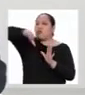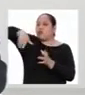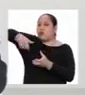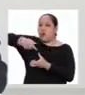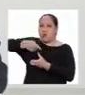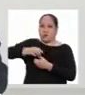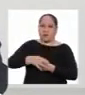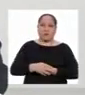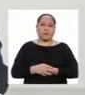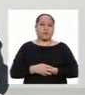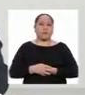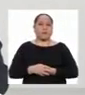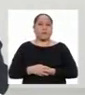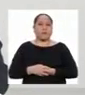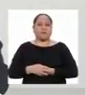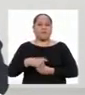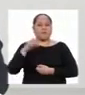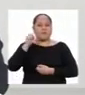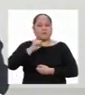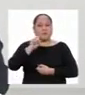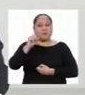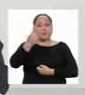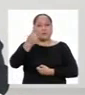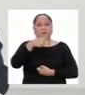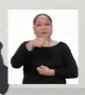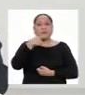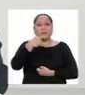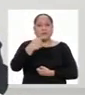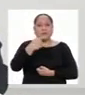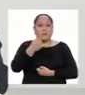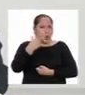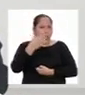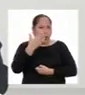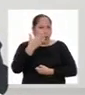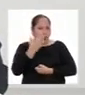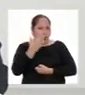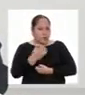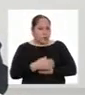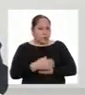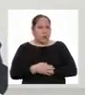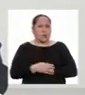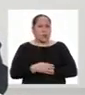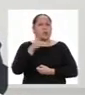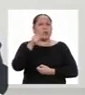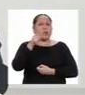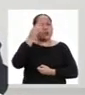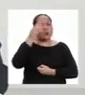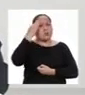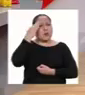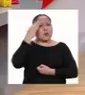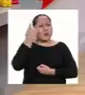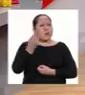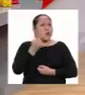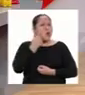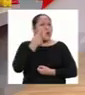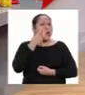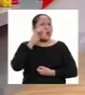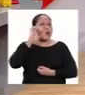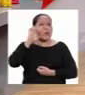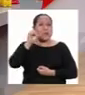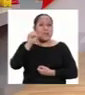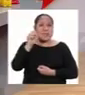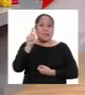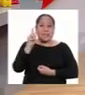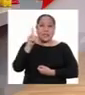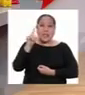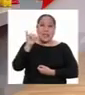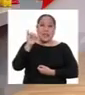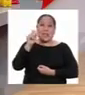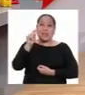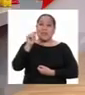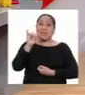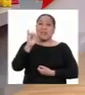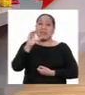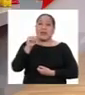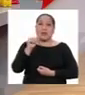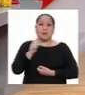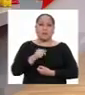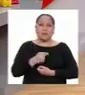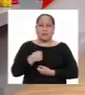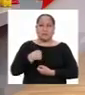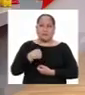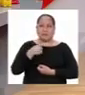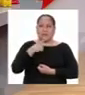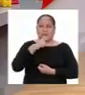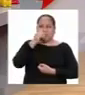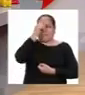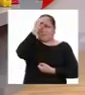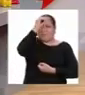Así es. Primero cuéntame, ¿qué tan familiarizada estás con la estadística? ¿Yo? No sé nada.